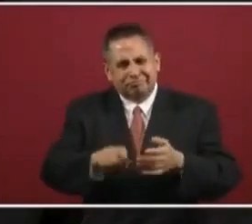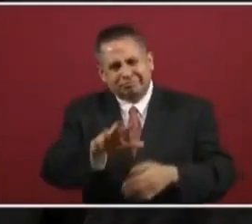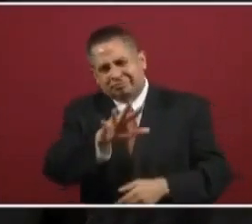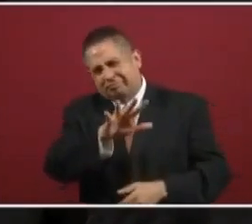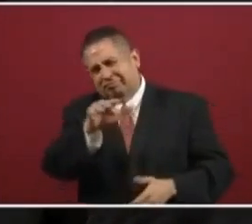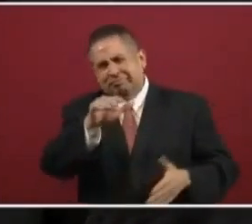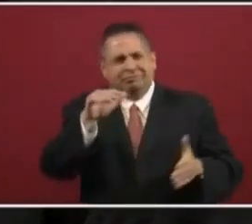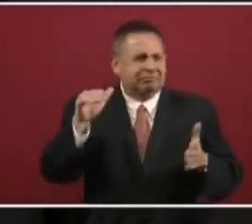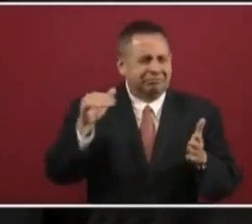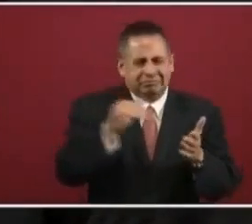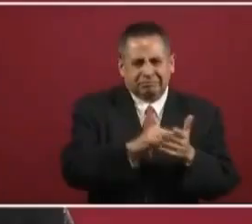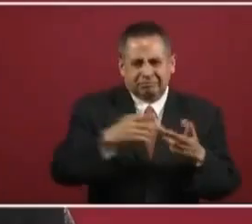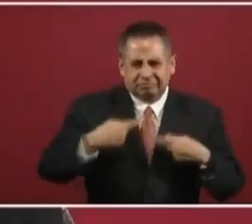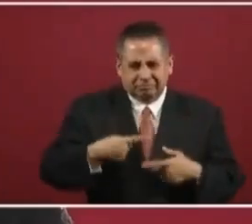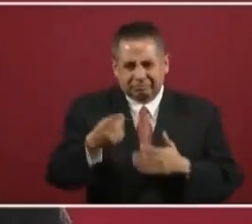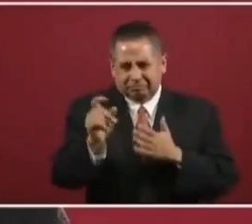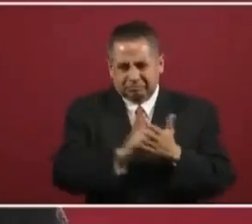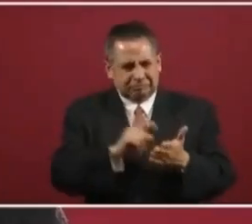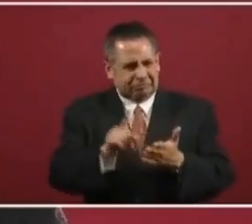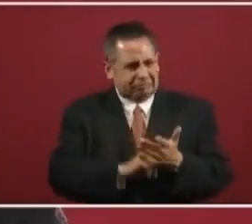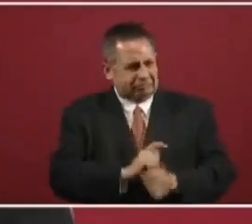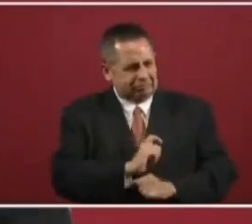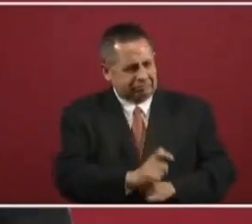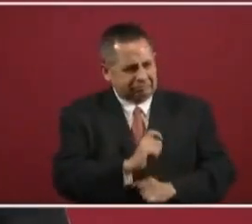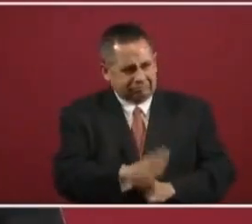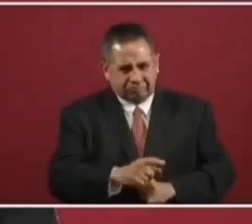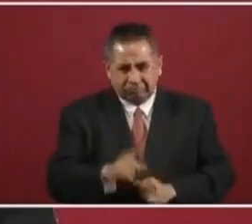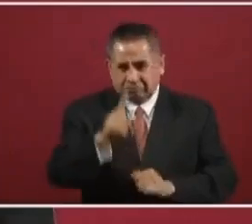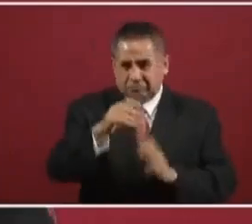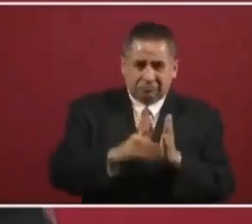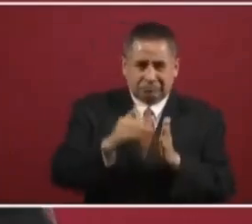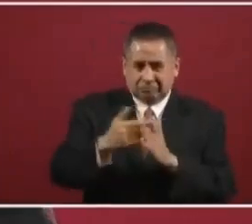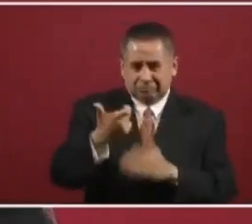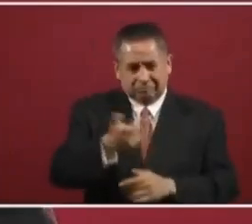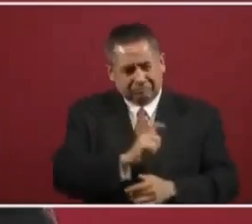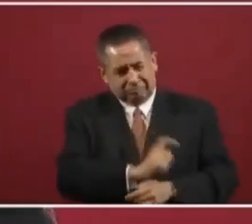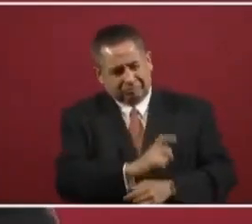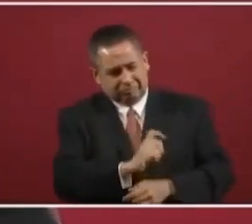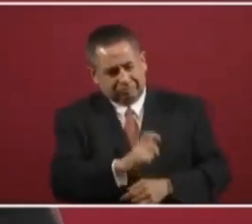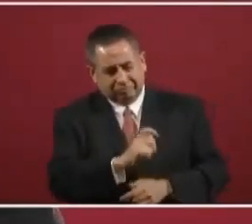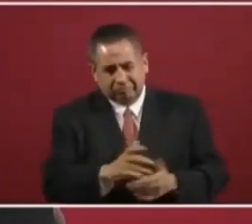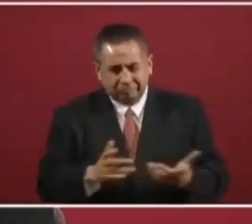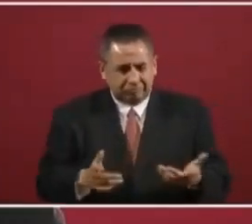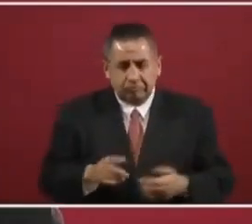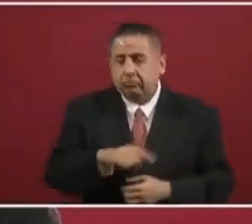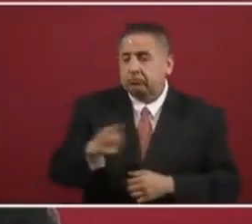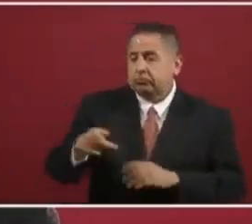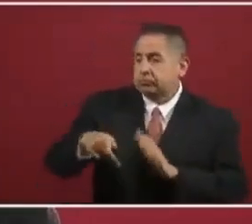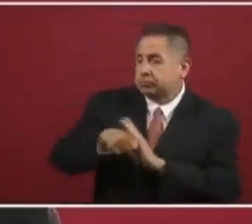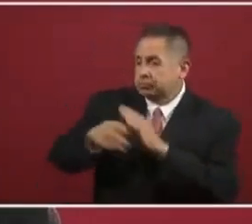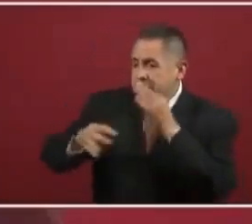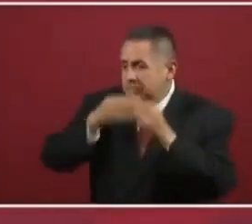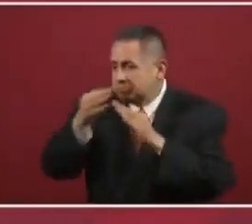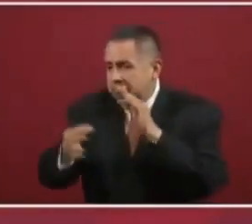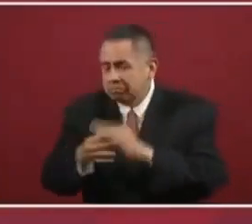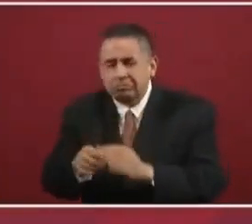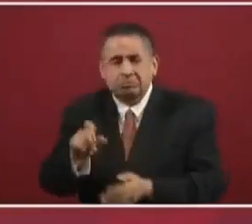500000 pesos mensuales un millón de pesos y un reportero